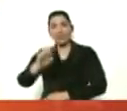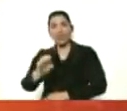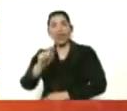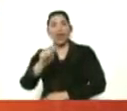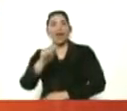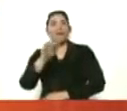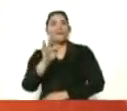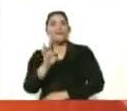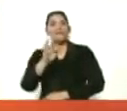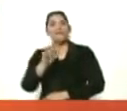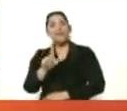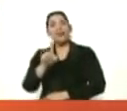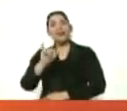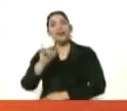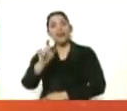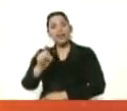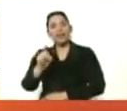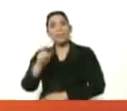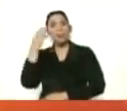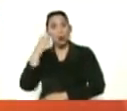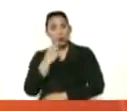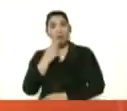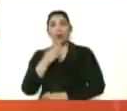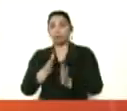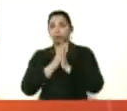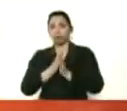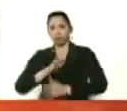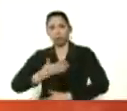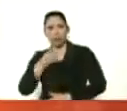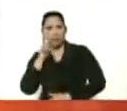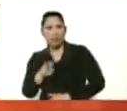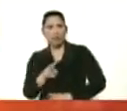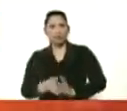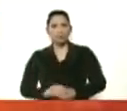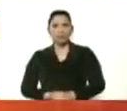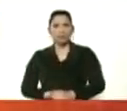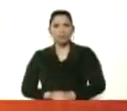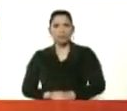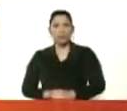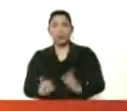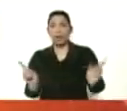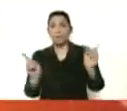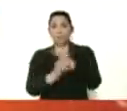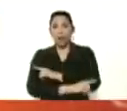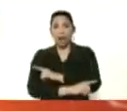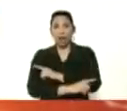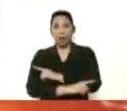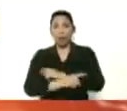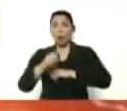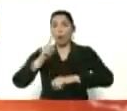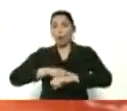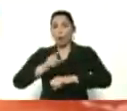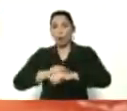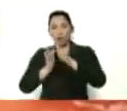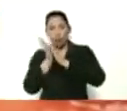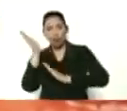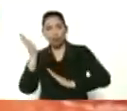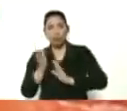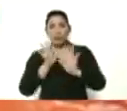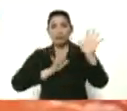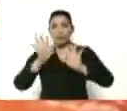verla. Bolívar, la recomiendo, te la recomiendo. Para los que han cambiado el horario de sueño, 15%.